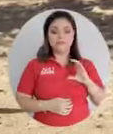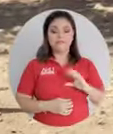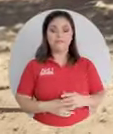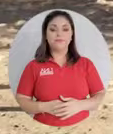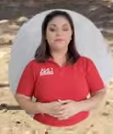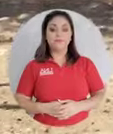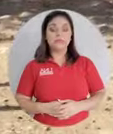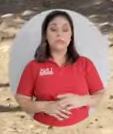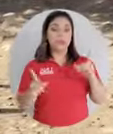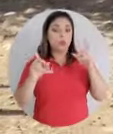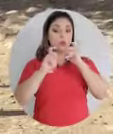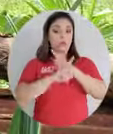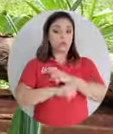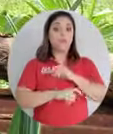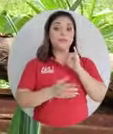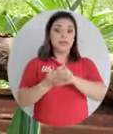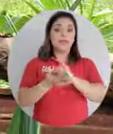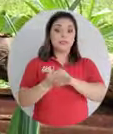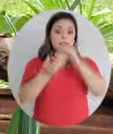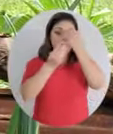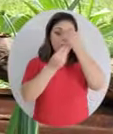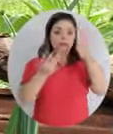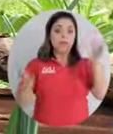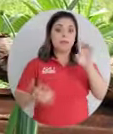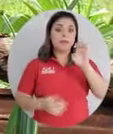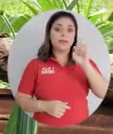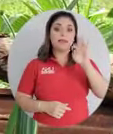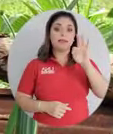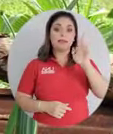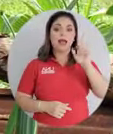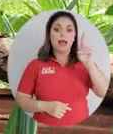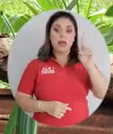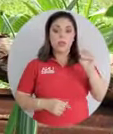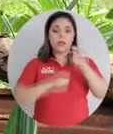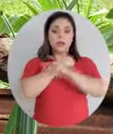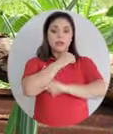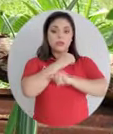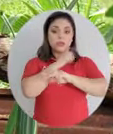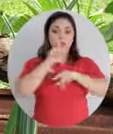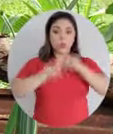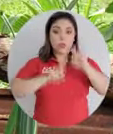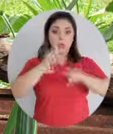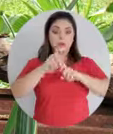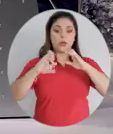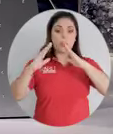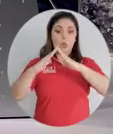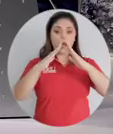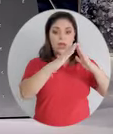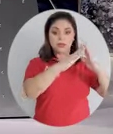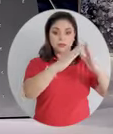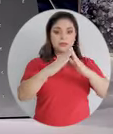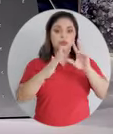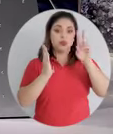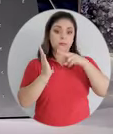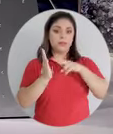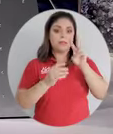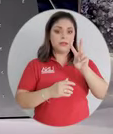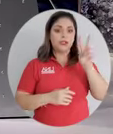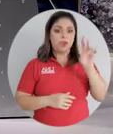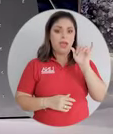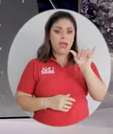situación compleja. Y bueno, el informe del Estado de la Nación y la encuesta nacional de hogares del 2022 hicieron un